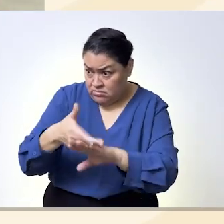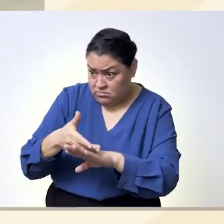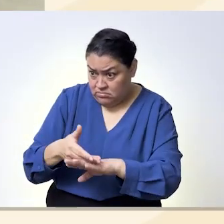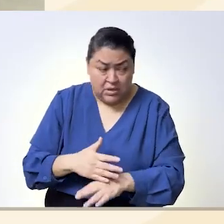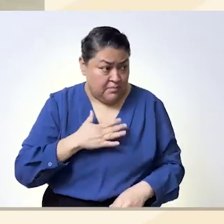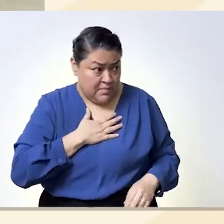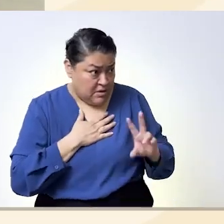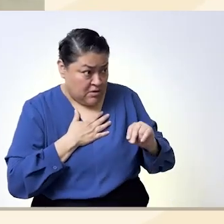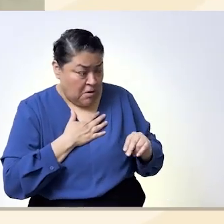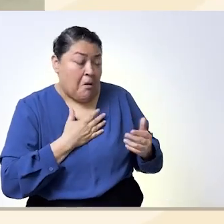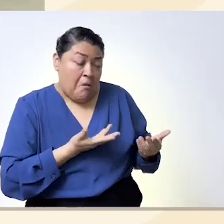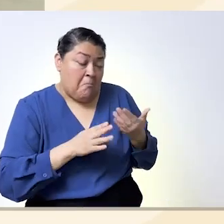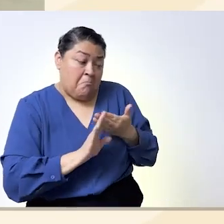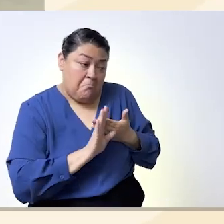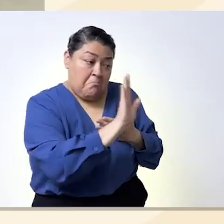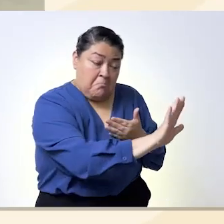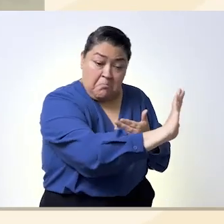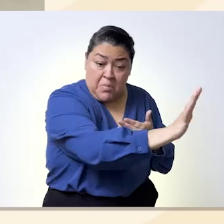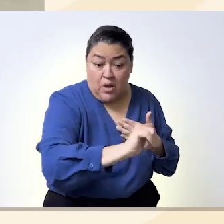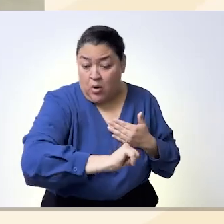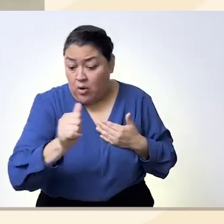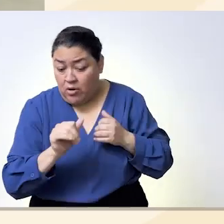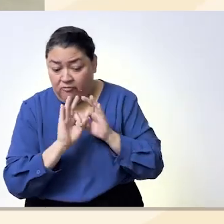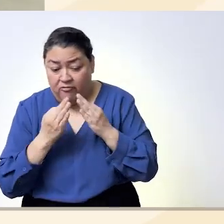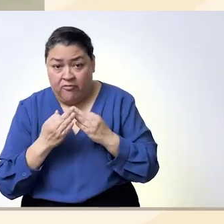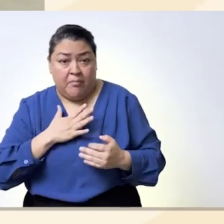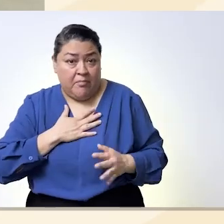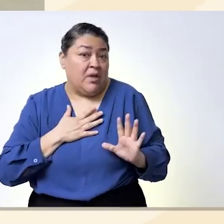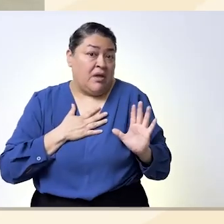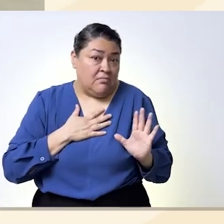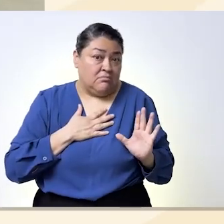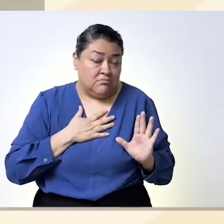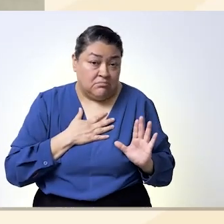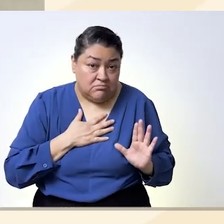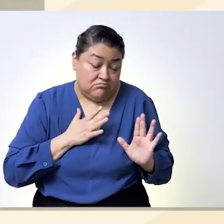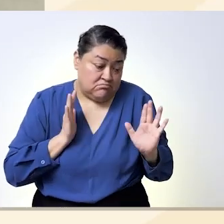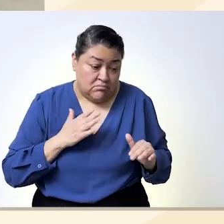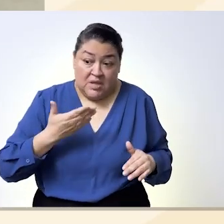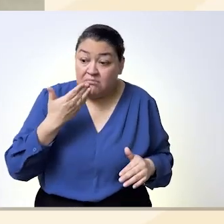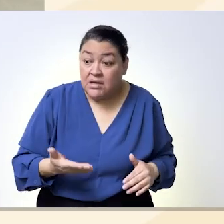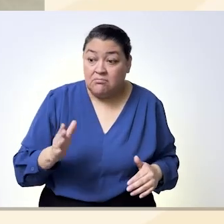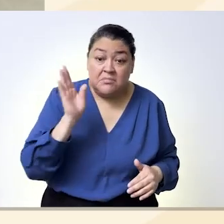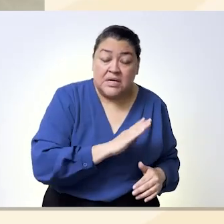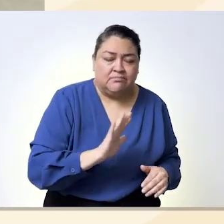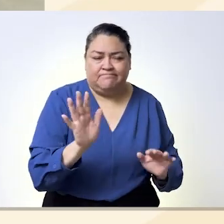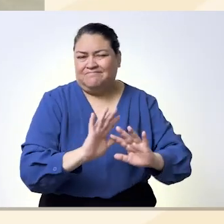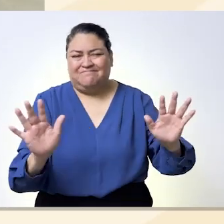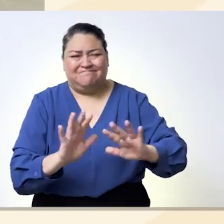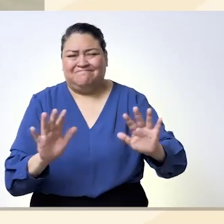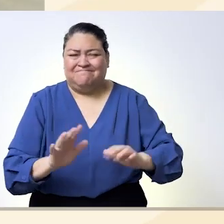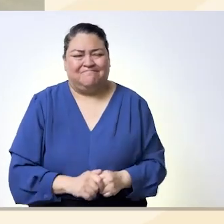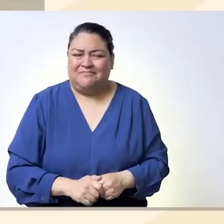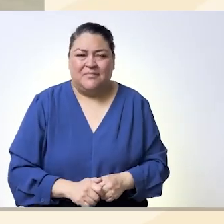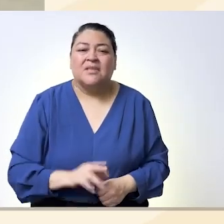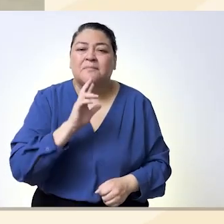sirve saber quién está sano y quién está enfermo. O sea, o qué está bien o qué está mal. Es como, a ver, ¿cómo acompaño desde un lugar en el que la